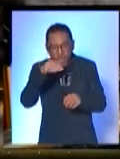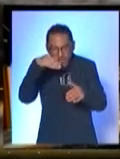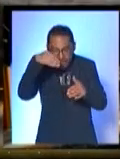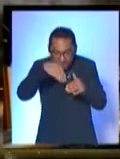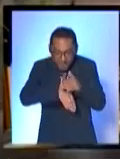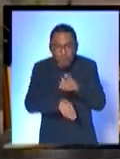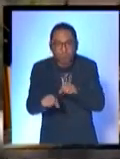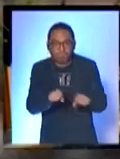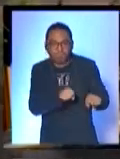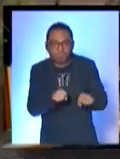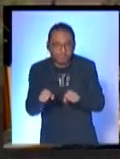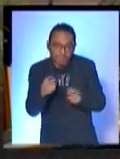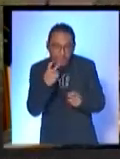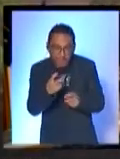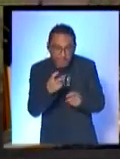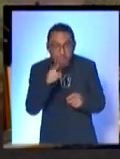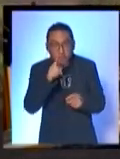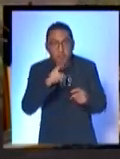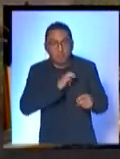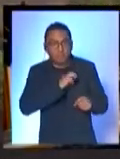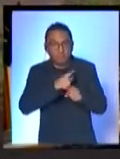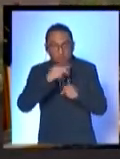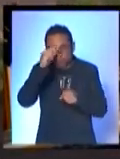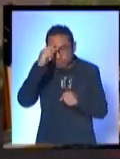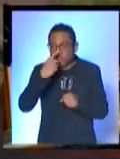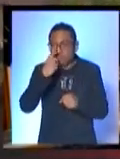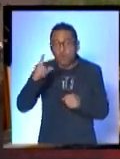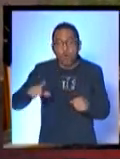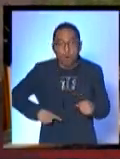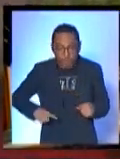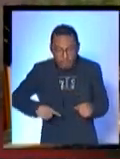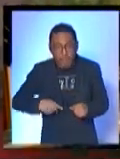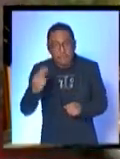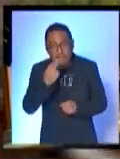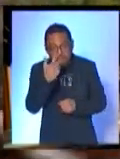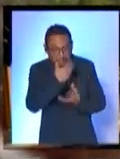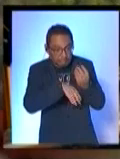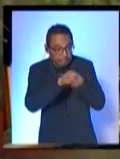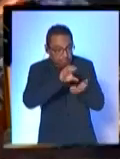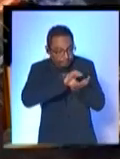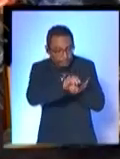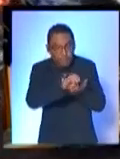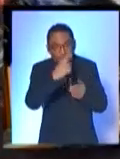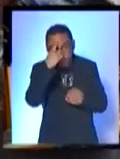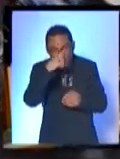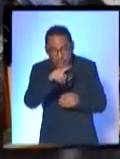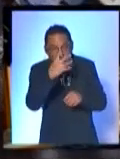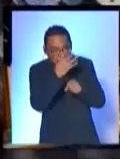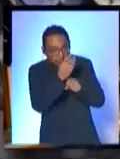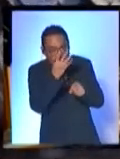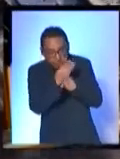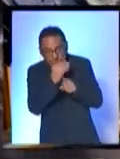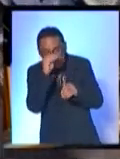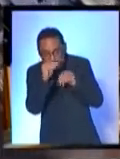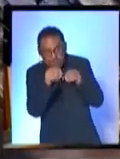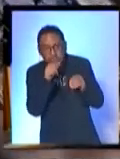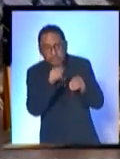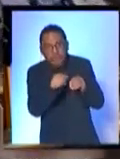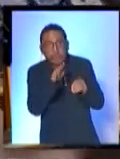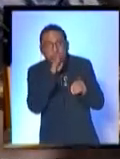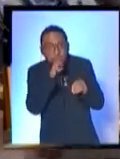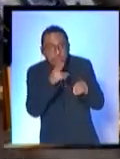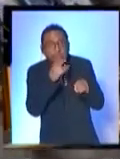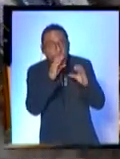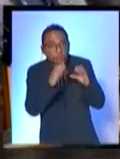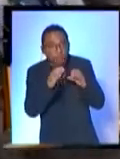subsuelo. El especialista concluyó que los gobiernos deberían invertir en conservación y mantenimiento de todas las obras públicas